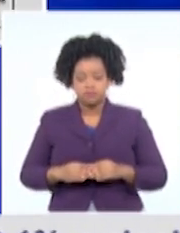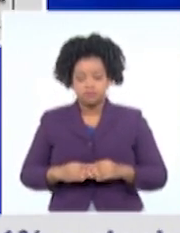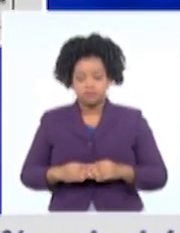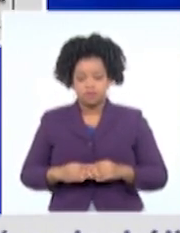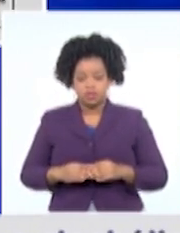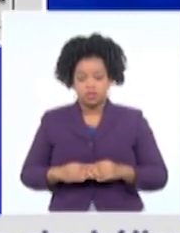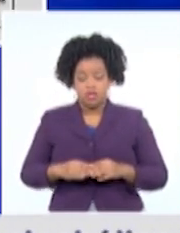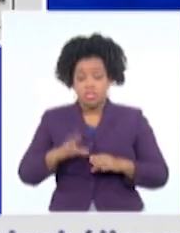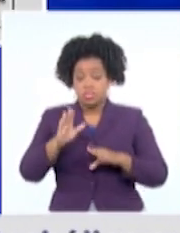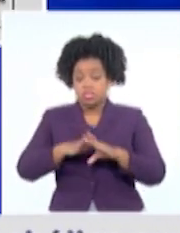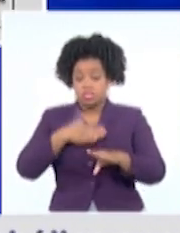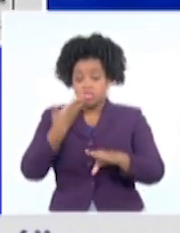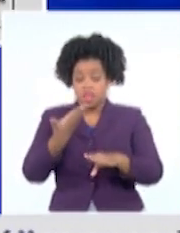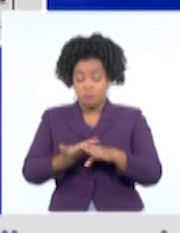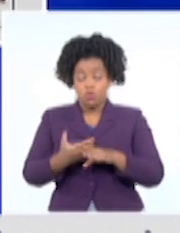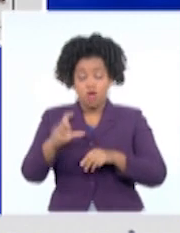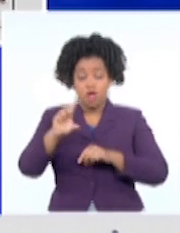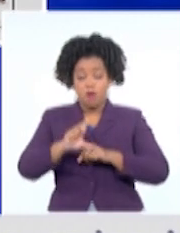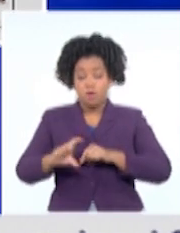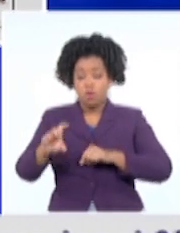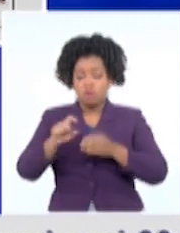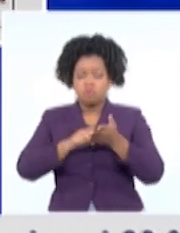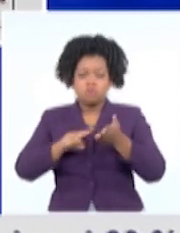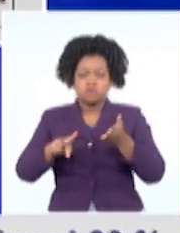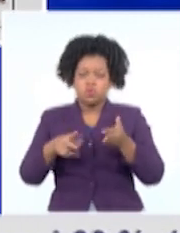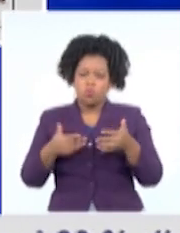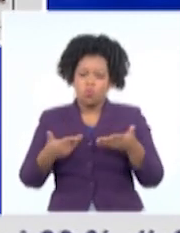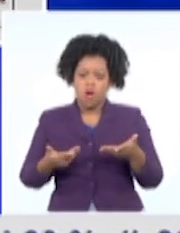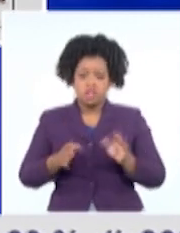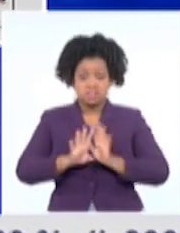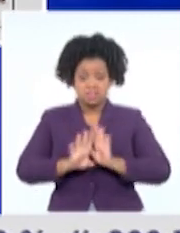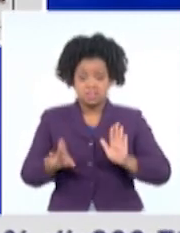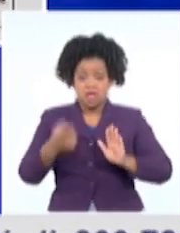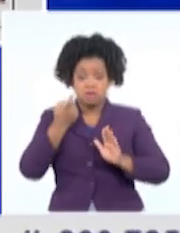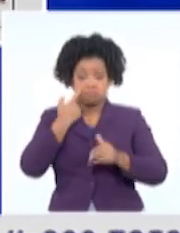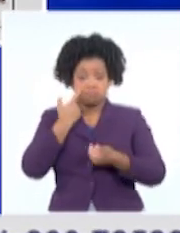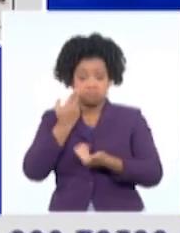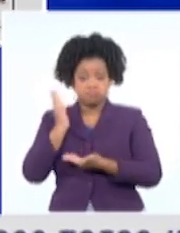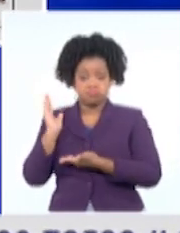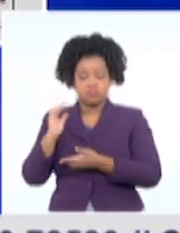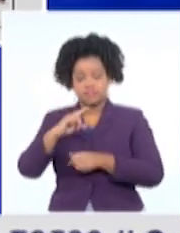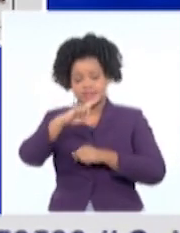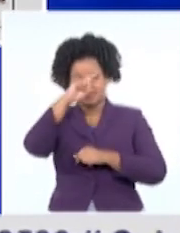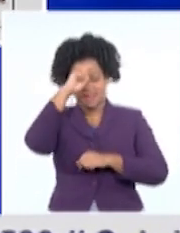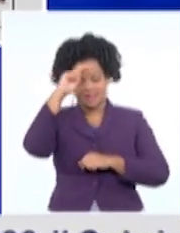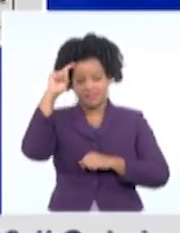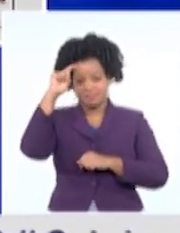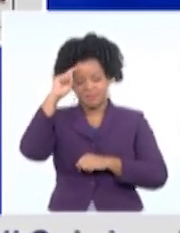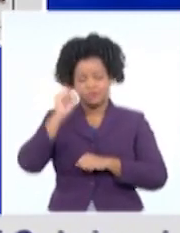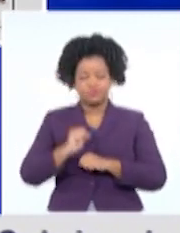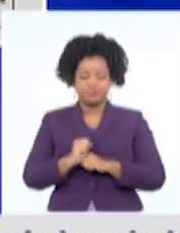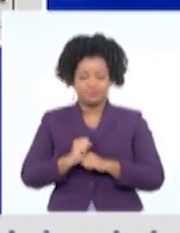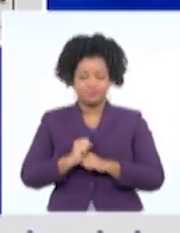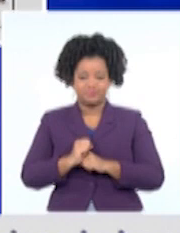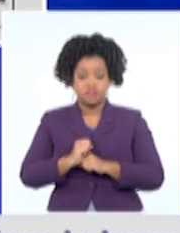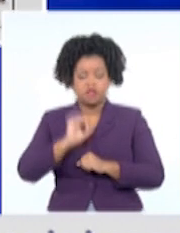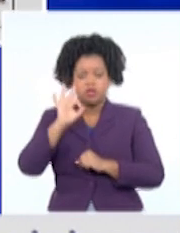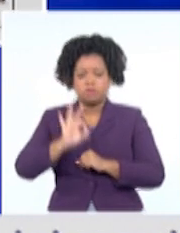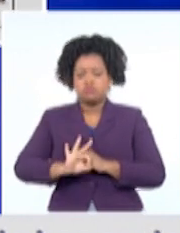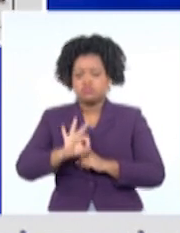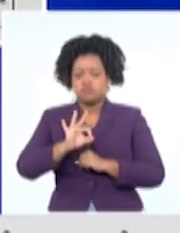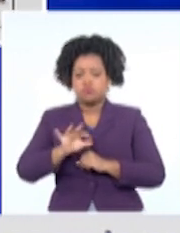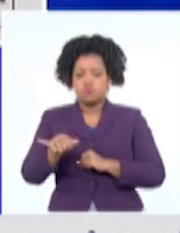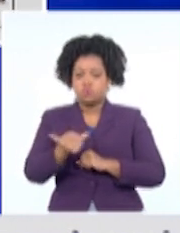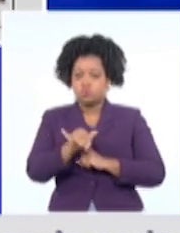la provincia de Camagüey, pues tenemos ya en pantalla a Santi Espíritu, con una incidencia que también